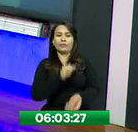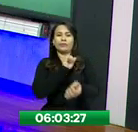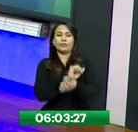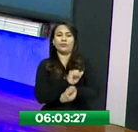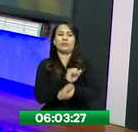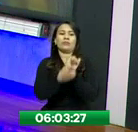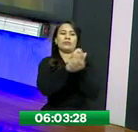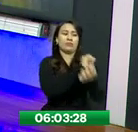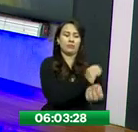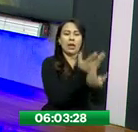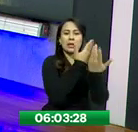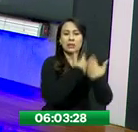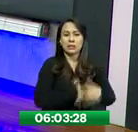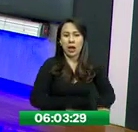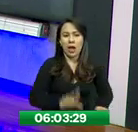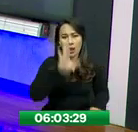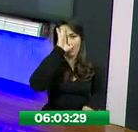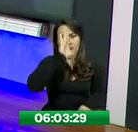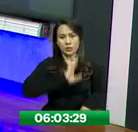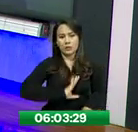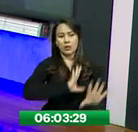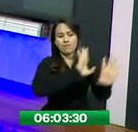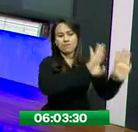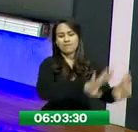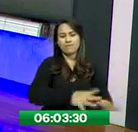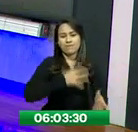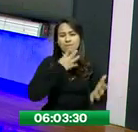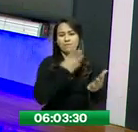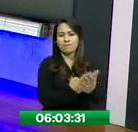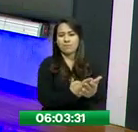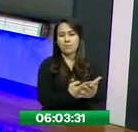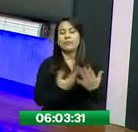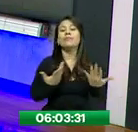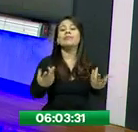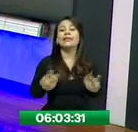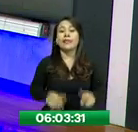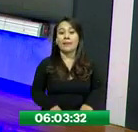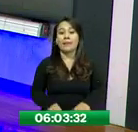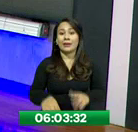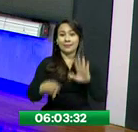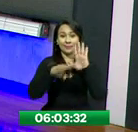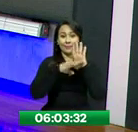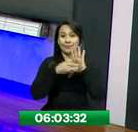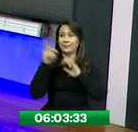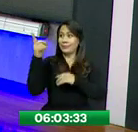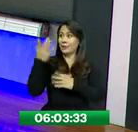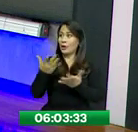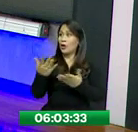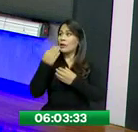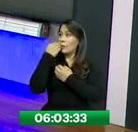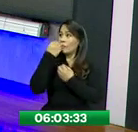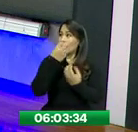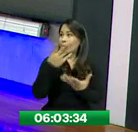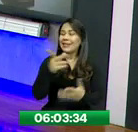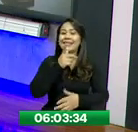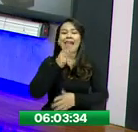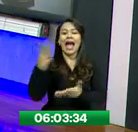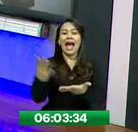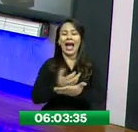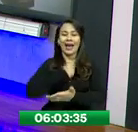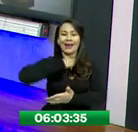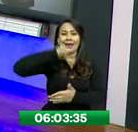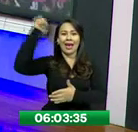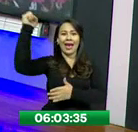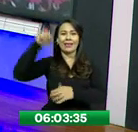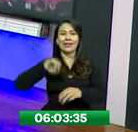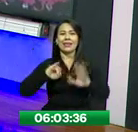ya detenido por la policía. Y se llevó a cabo la ceremonia para anunciar a los ganadores